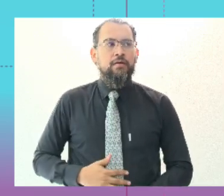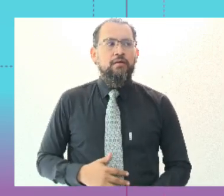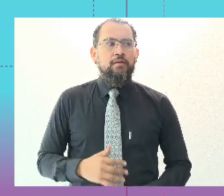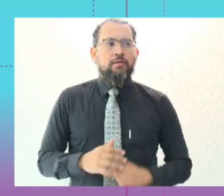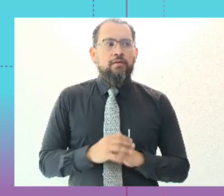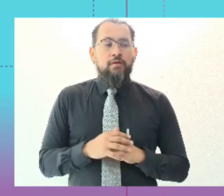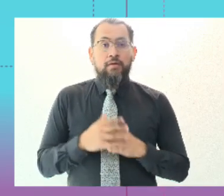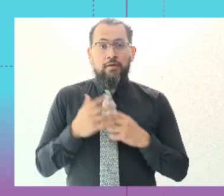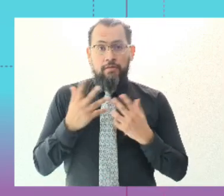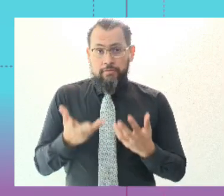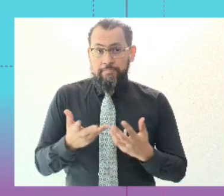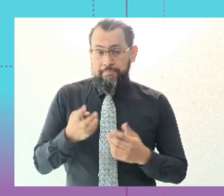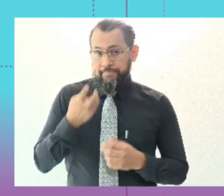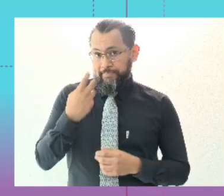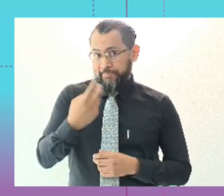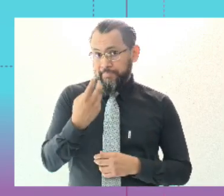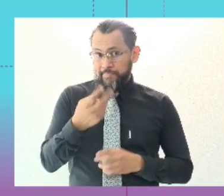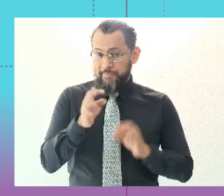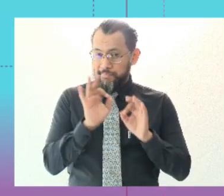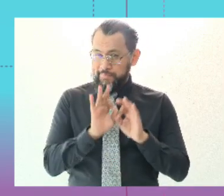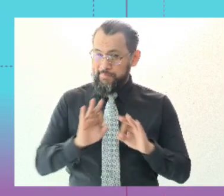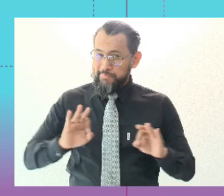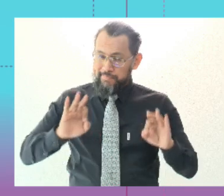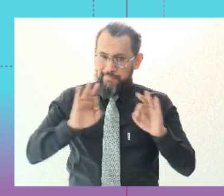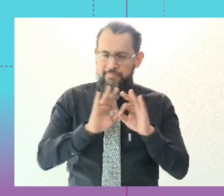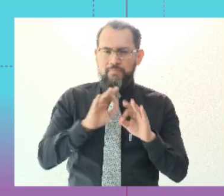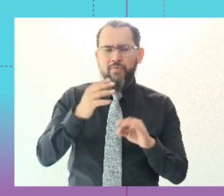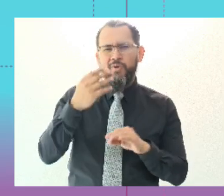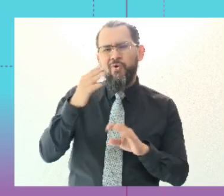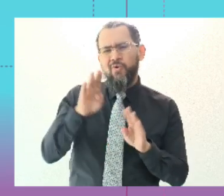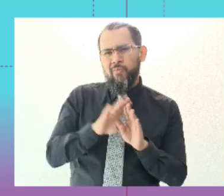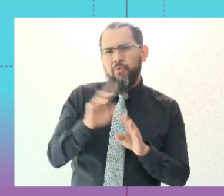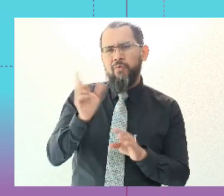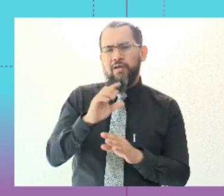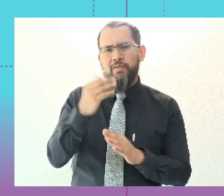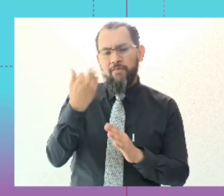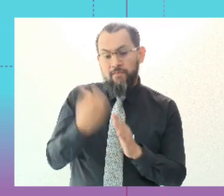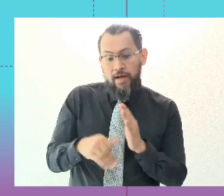esta como importancia de saber que la falta de información